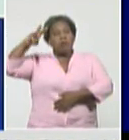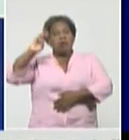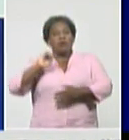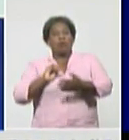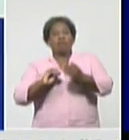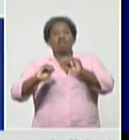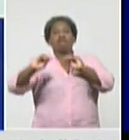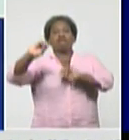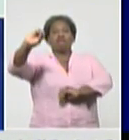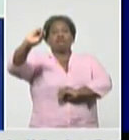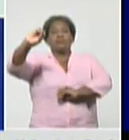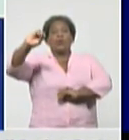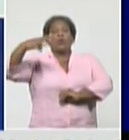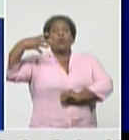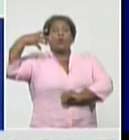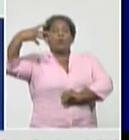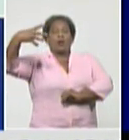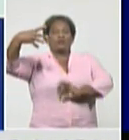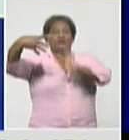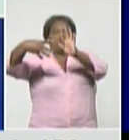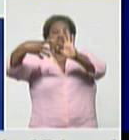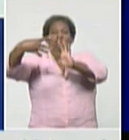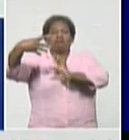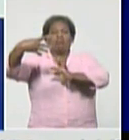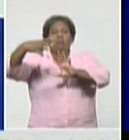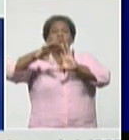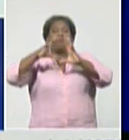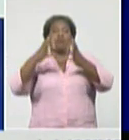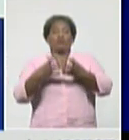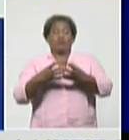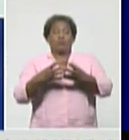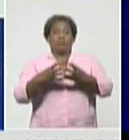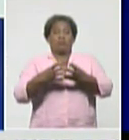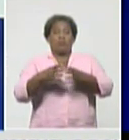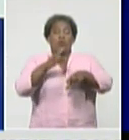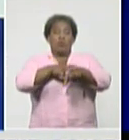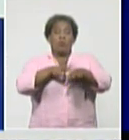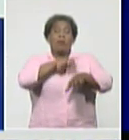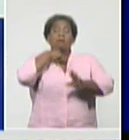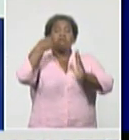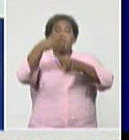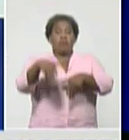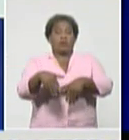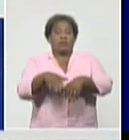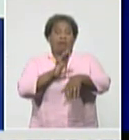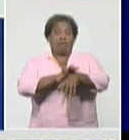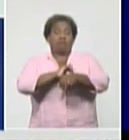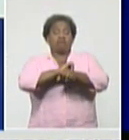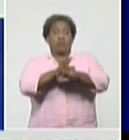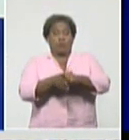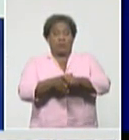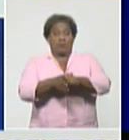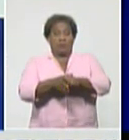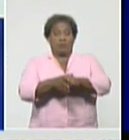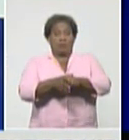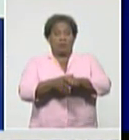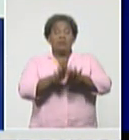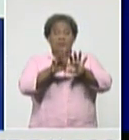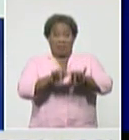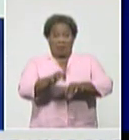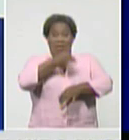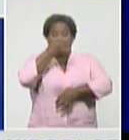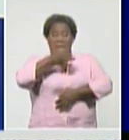4º lugar mundial por número de muertes a consecuencia de la COVID-19. Y plantea que la jornada